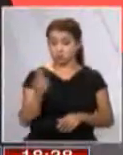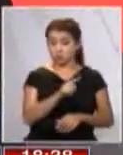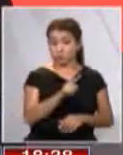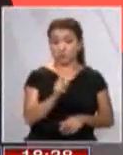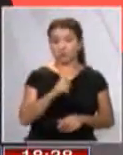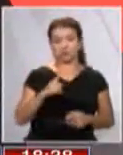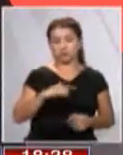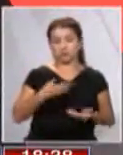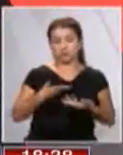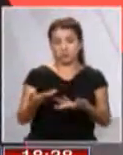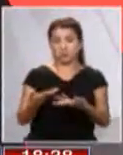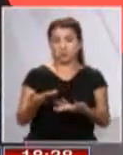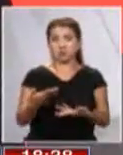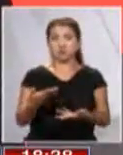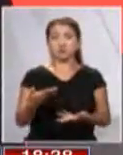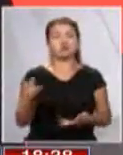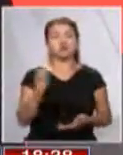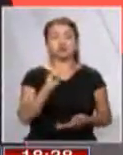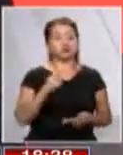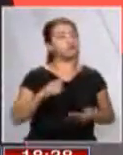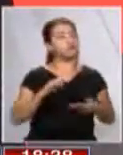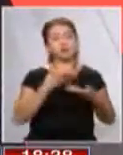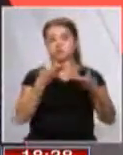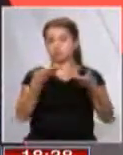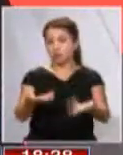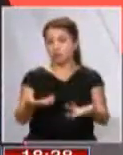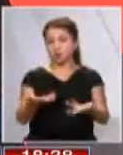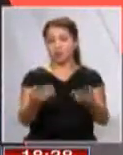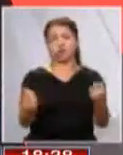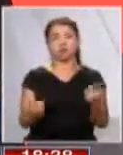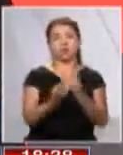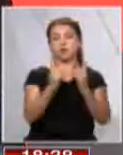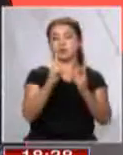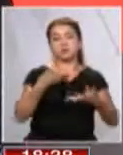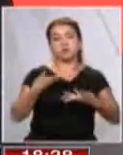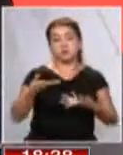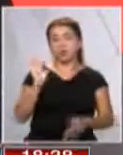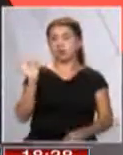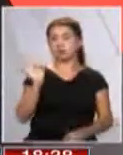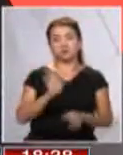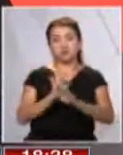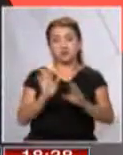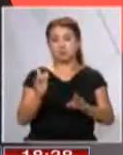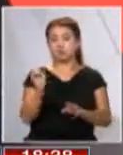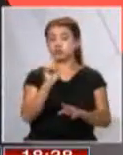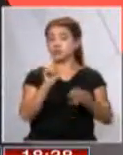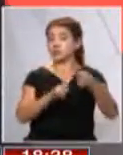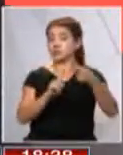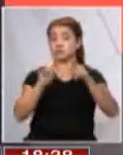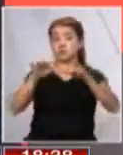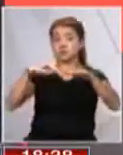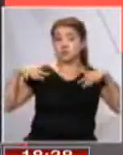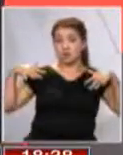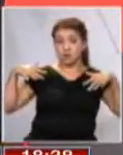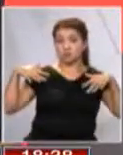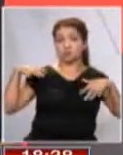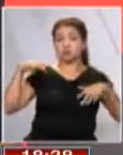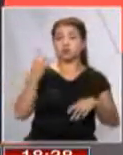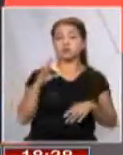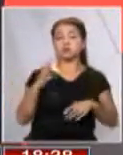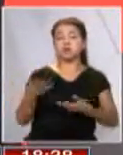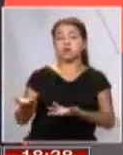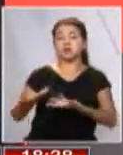importantes y yo he sido invitada a la cumbre ha sido invitado al encuentro no estoy participando del seminario ok lo único que llegó fue una invitación